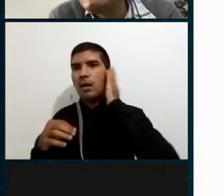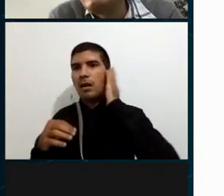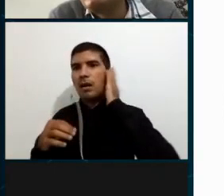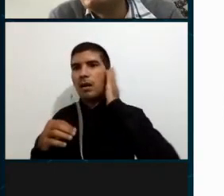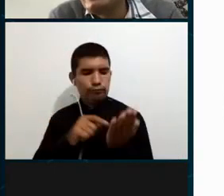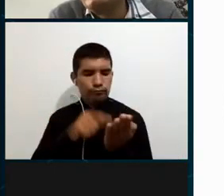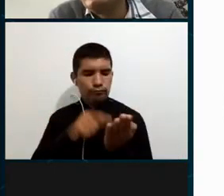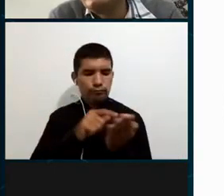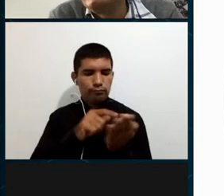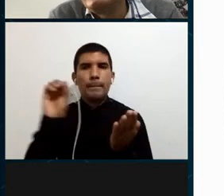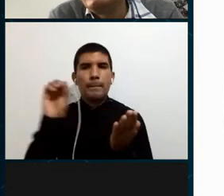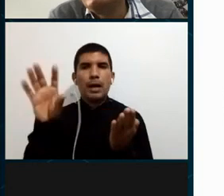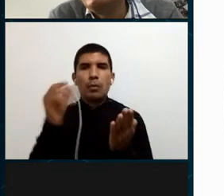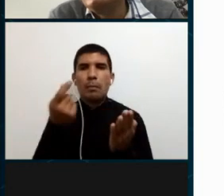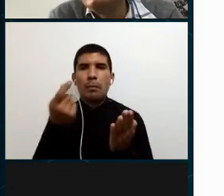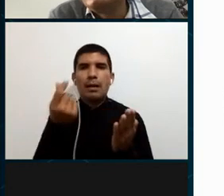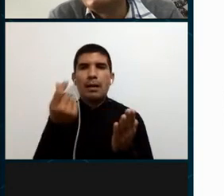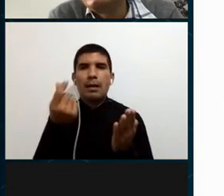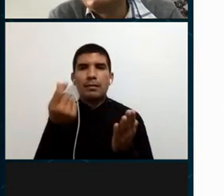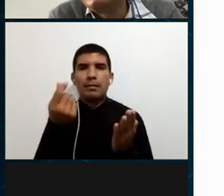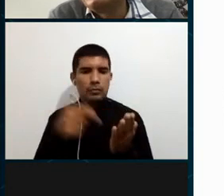satisfacer una necesidad de un usuario que hoy en día